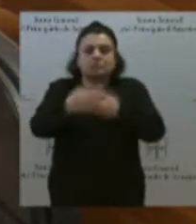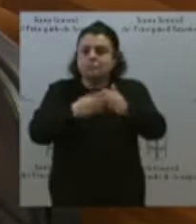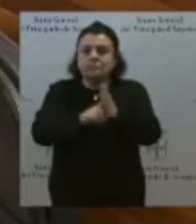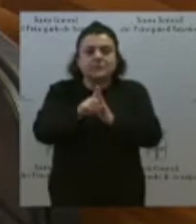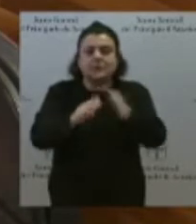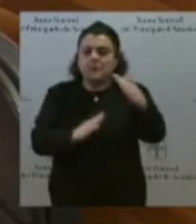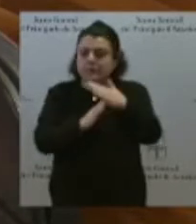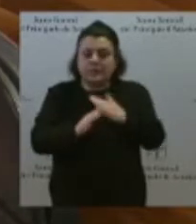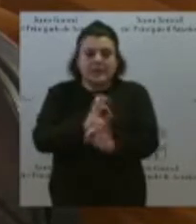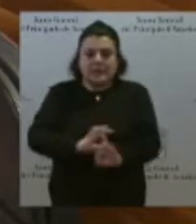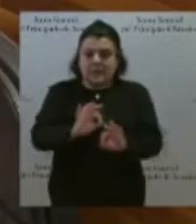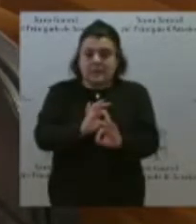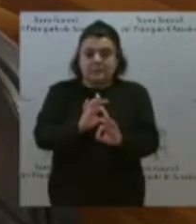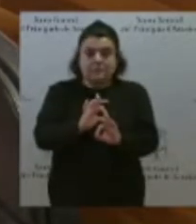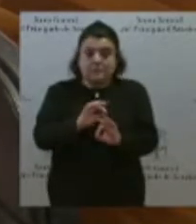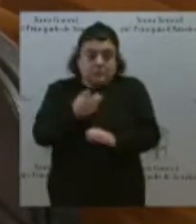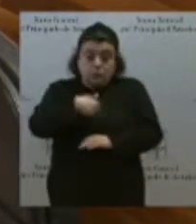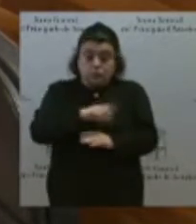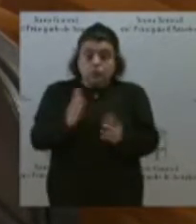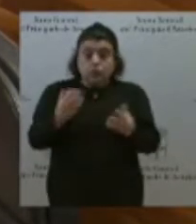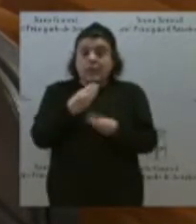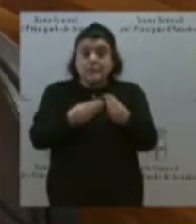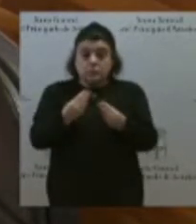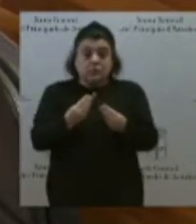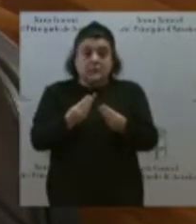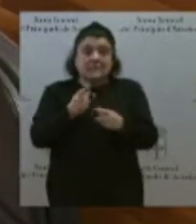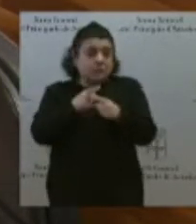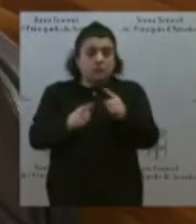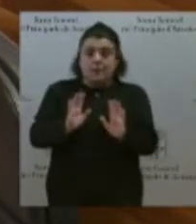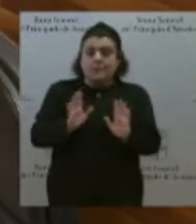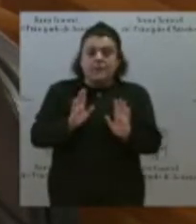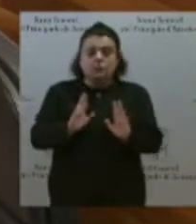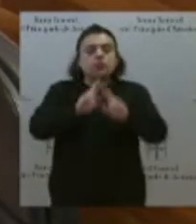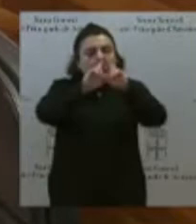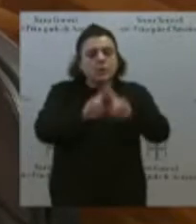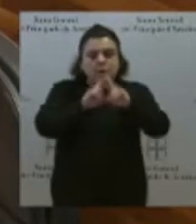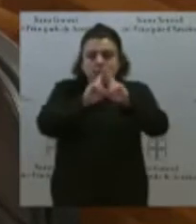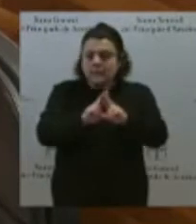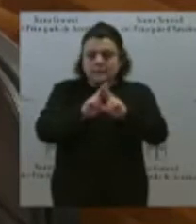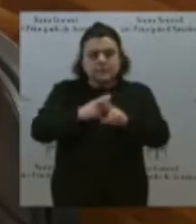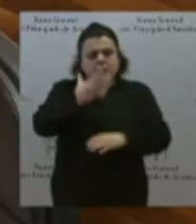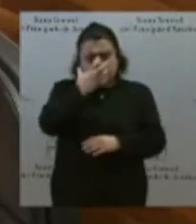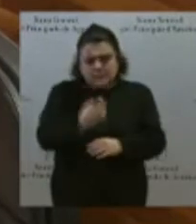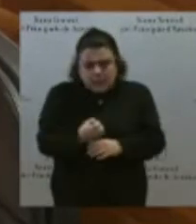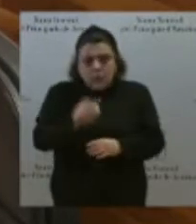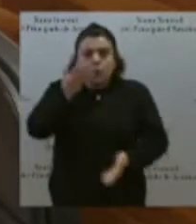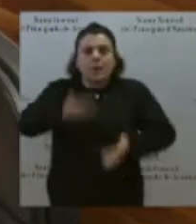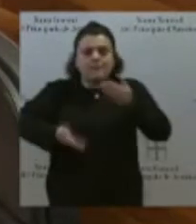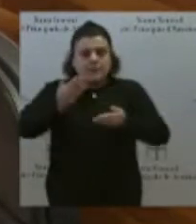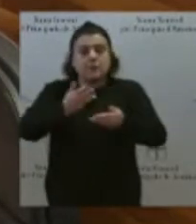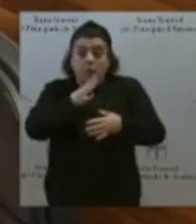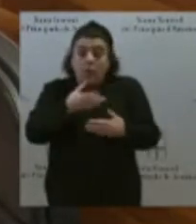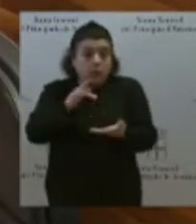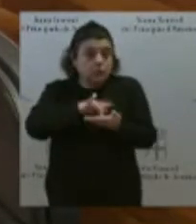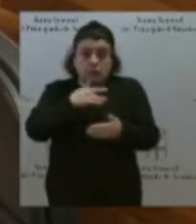nosotros lo que vamos a hacer es un análisis riguroso, una evaluación, y en ese proceso estamos, porque al final lo que tenemos